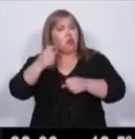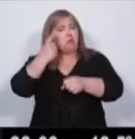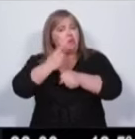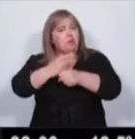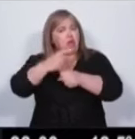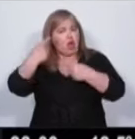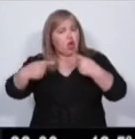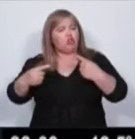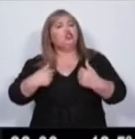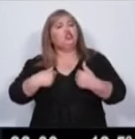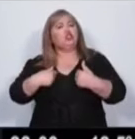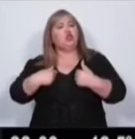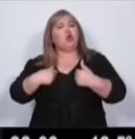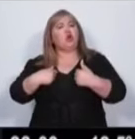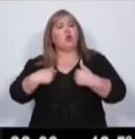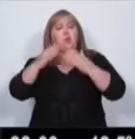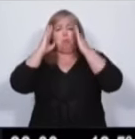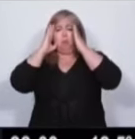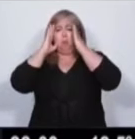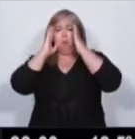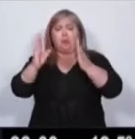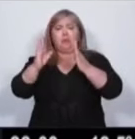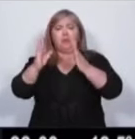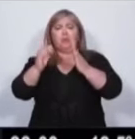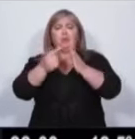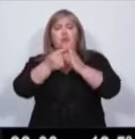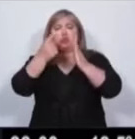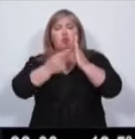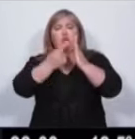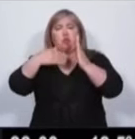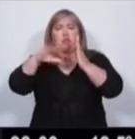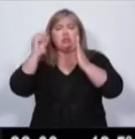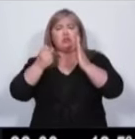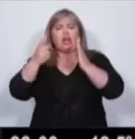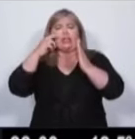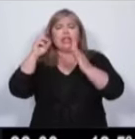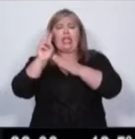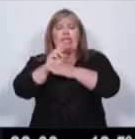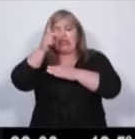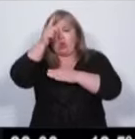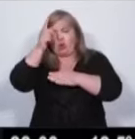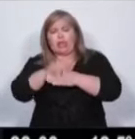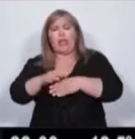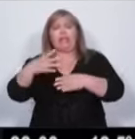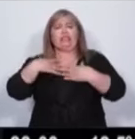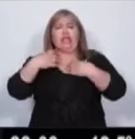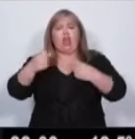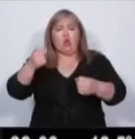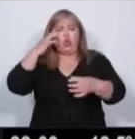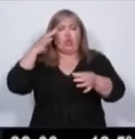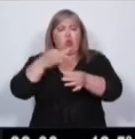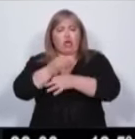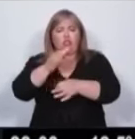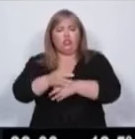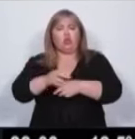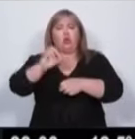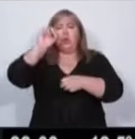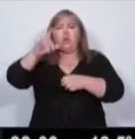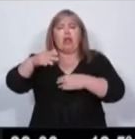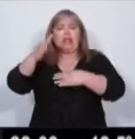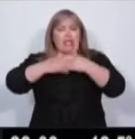concentrar en las competencias de la provincia, mejoraremos la seguridad, la educación, la salud, un plan ambicioso de